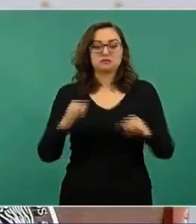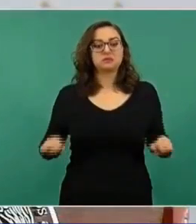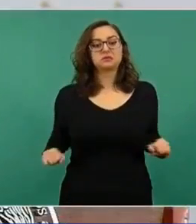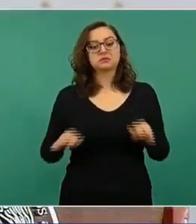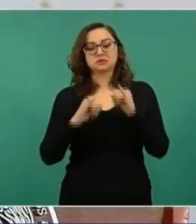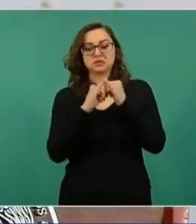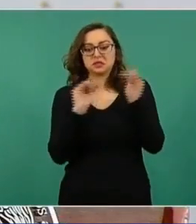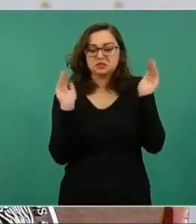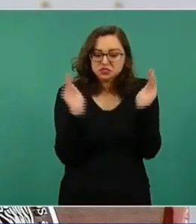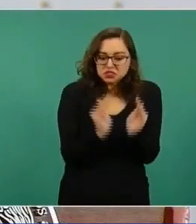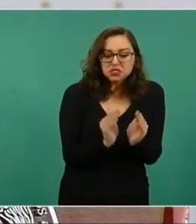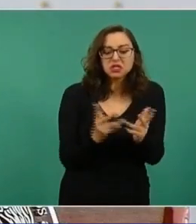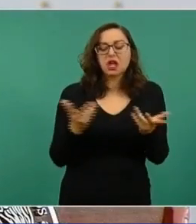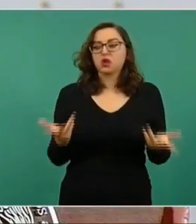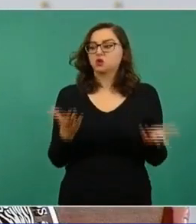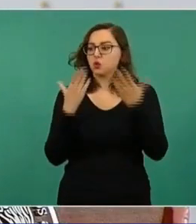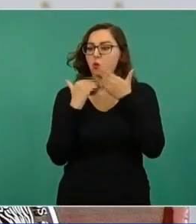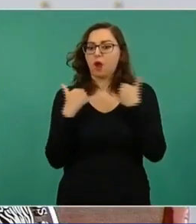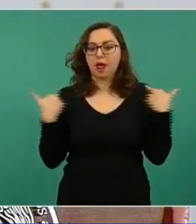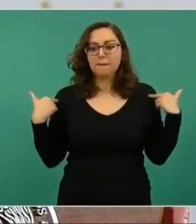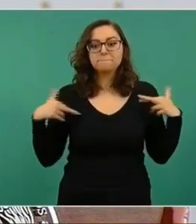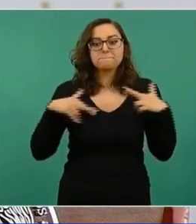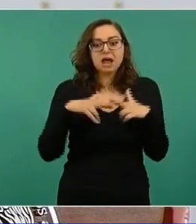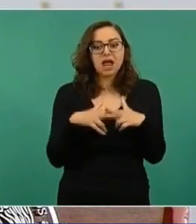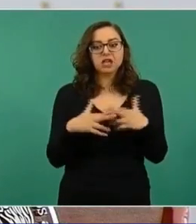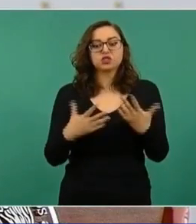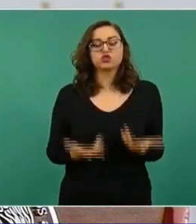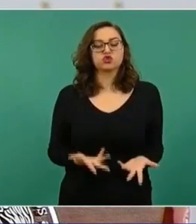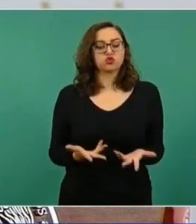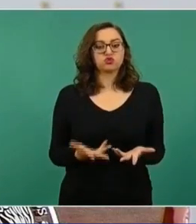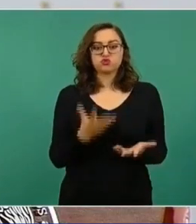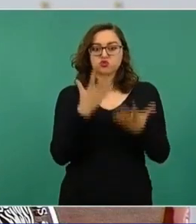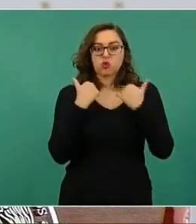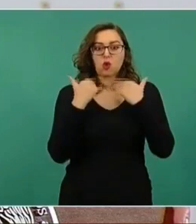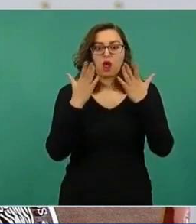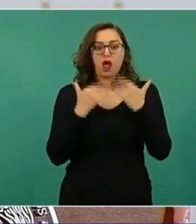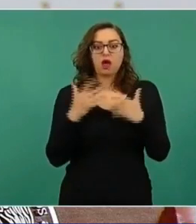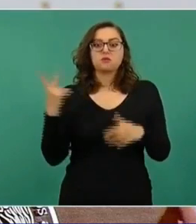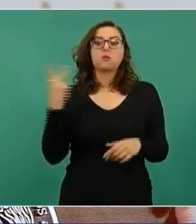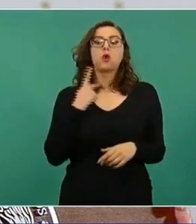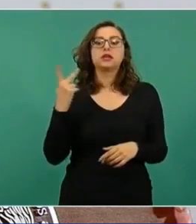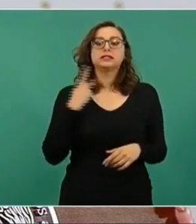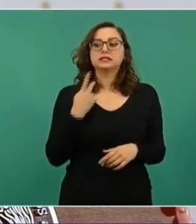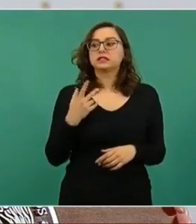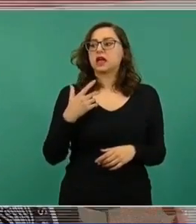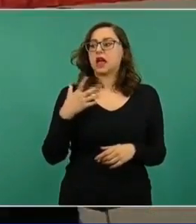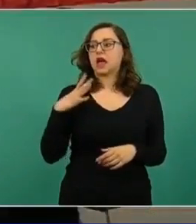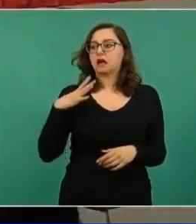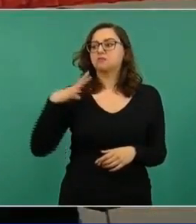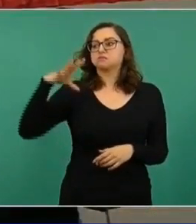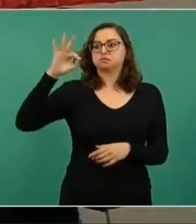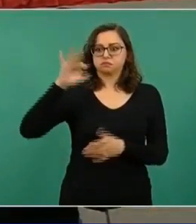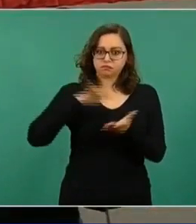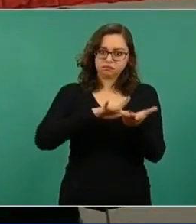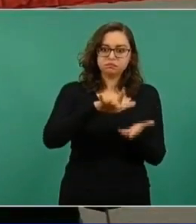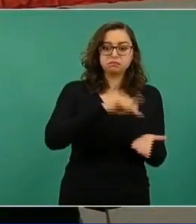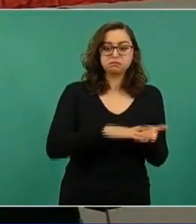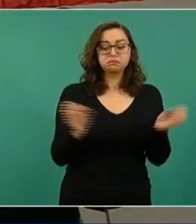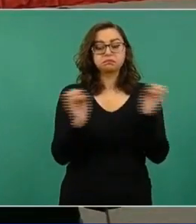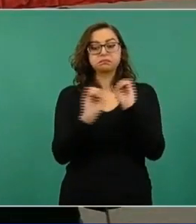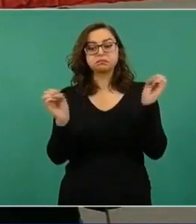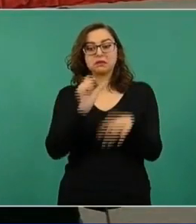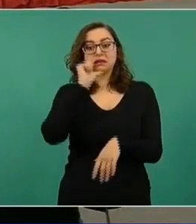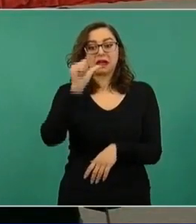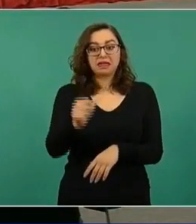los profesores y desde luego no hay la dirección o no había la dirección política para hacerlo. Este es el panorama, aún en